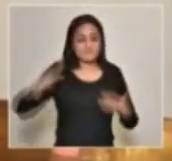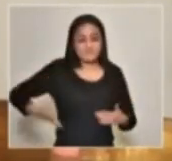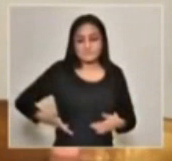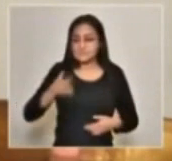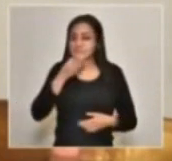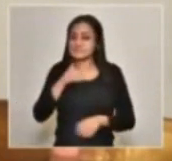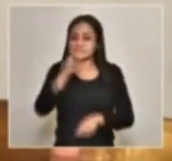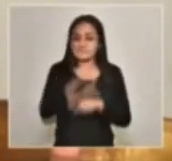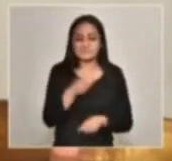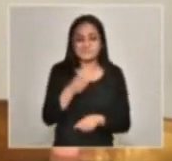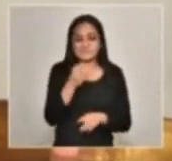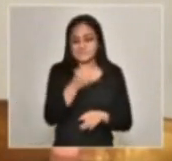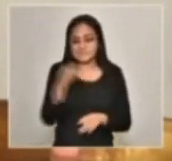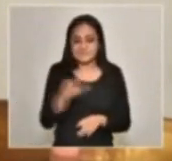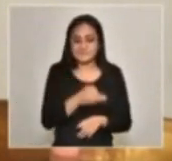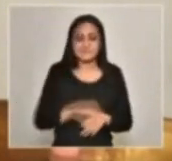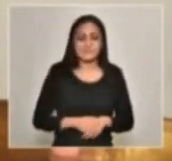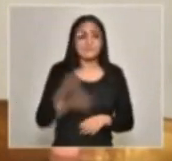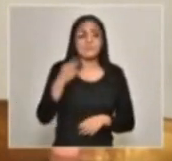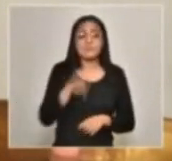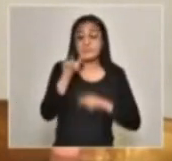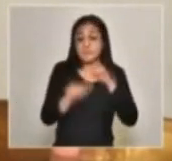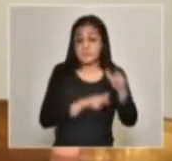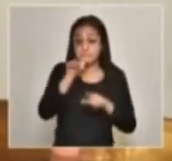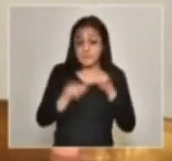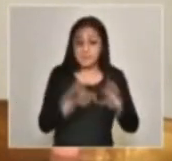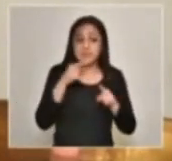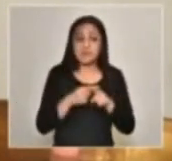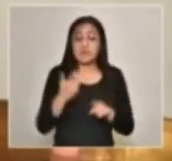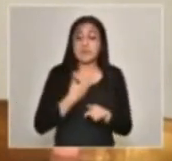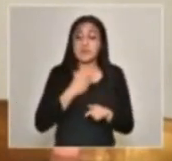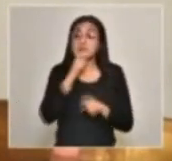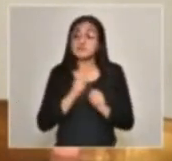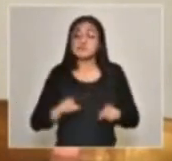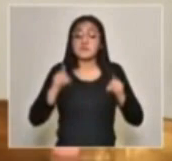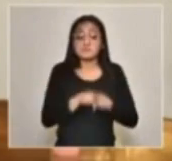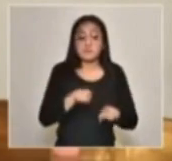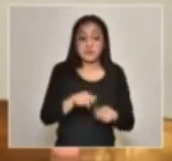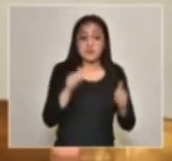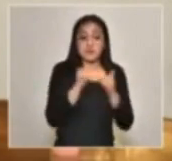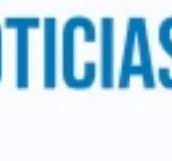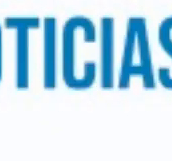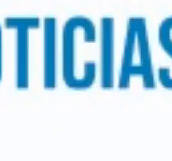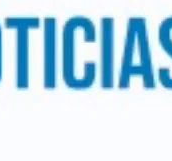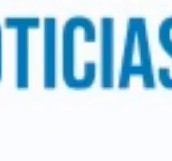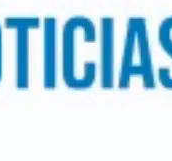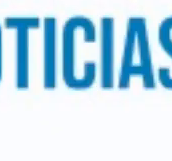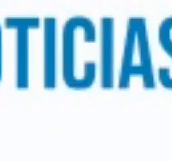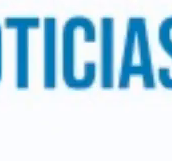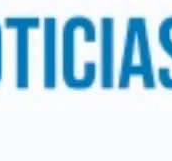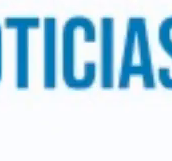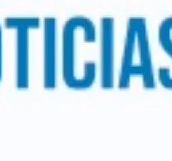industrial cultural y tecnológica en la que se contarán con la participación de otras regiones del estado para